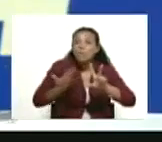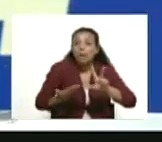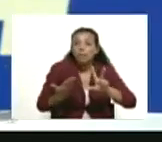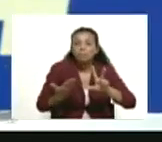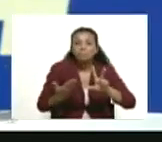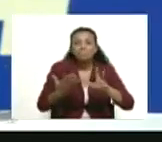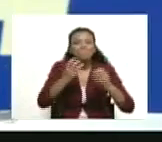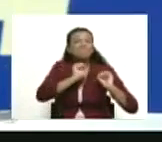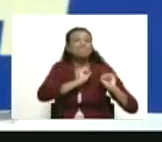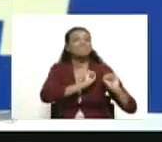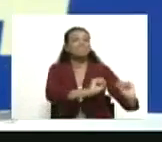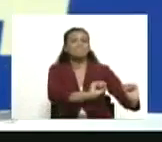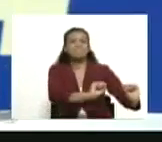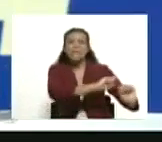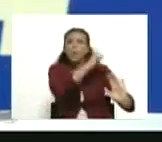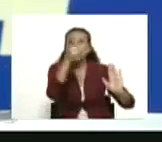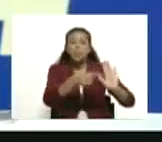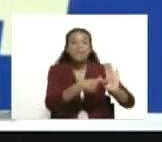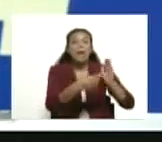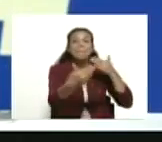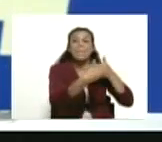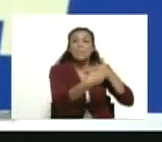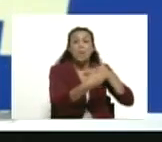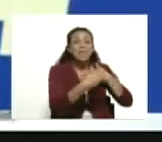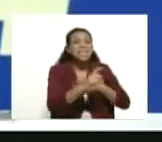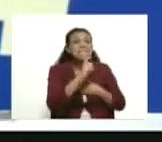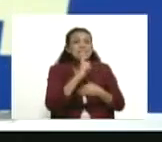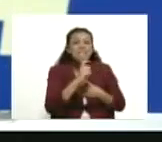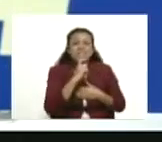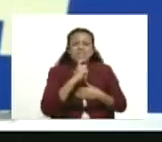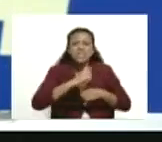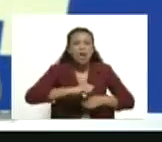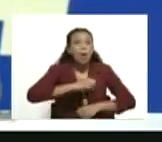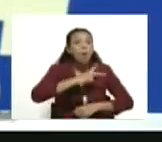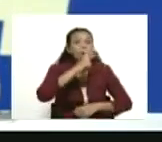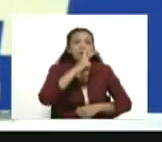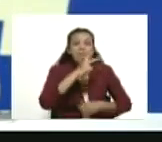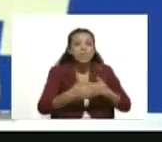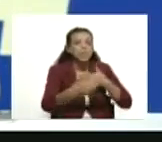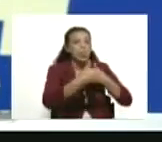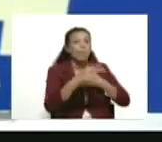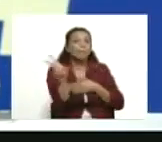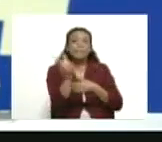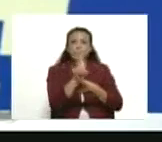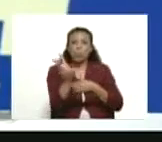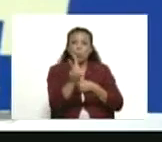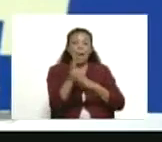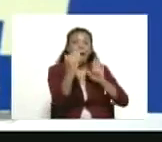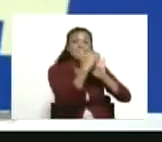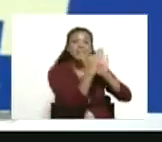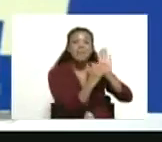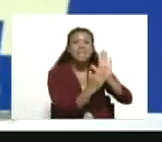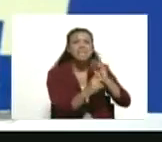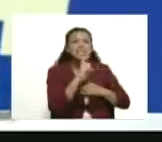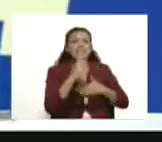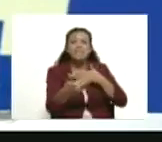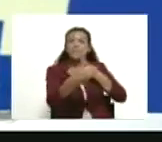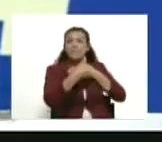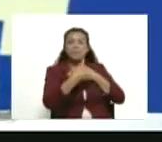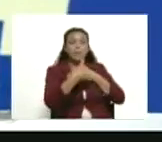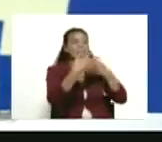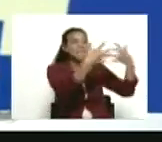el rechazo a las sanciones criminales que hay sobre el país, a las medidas coercitivas